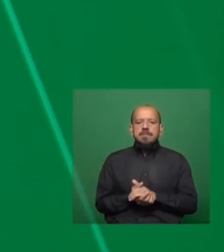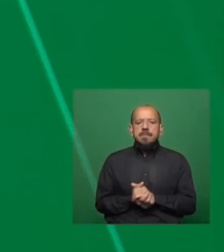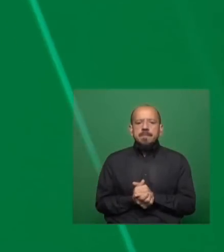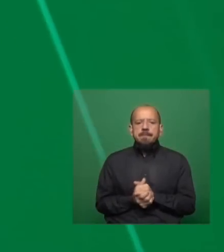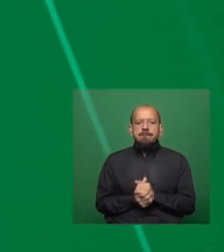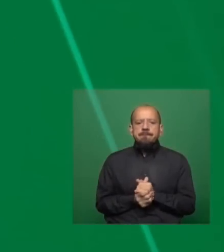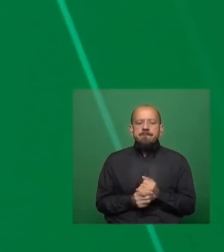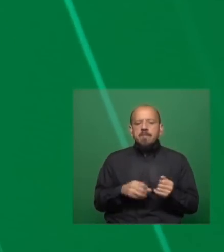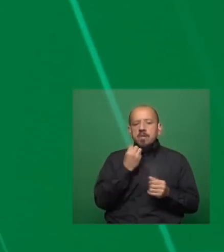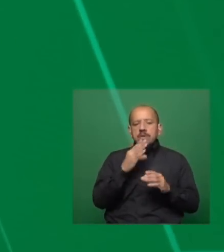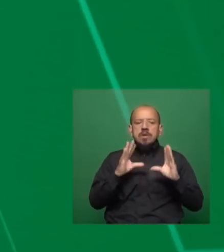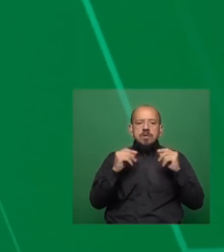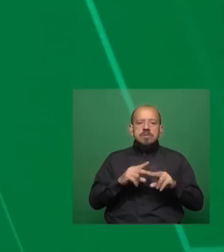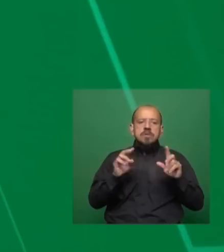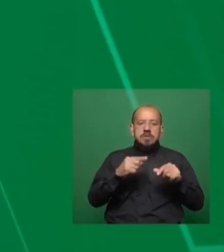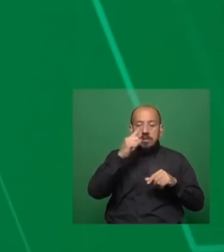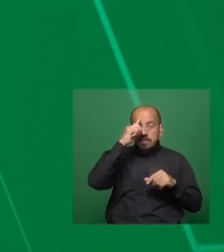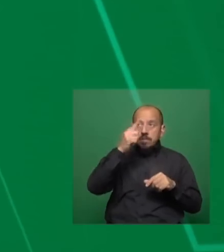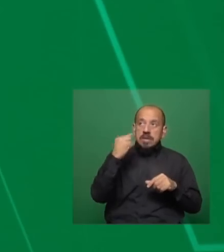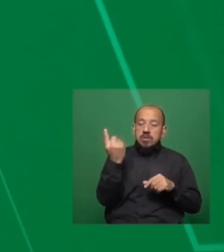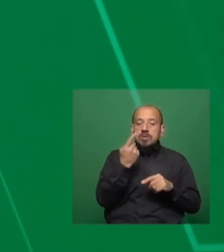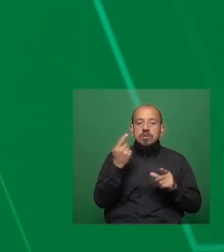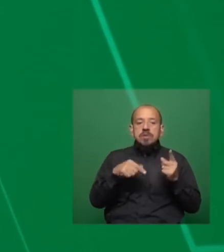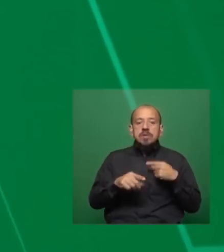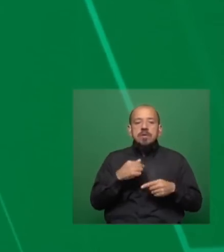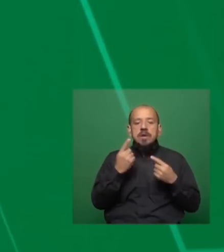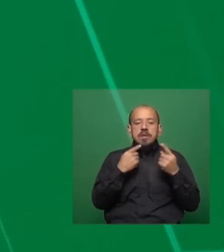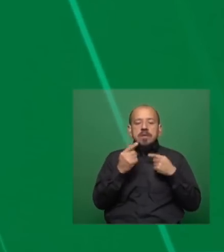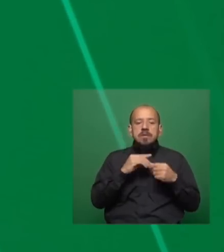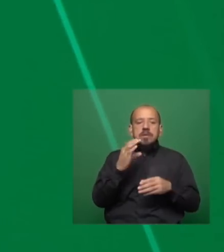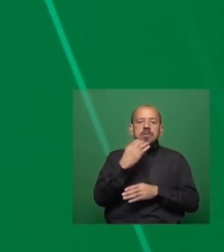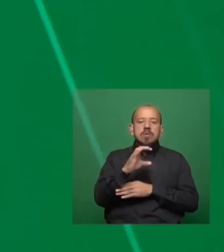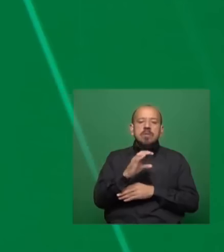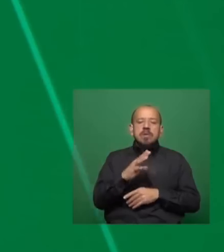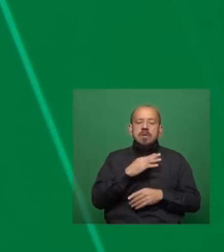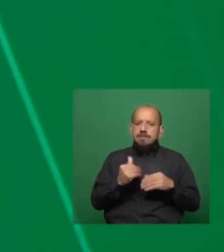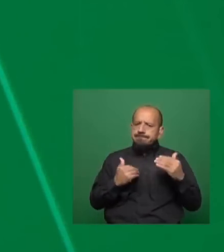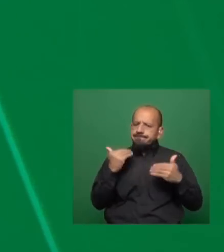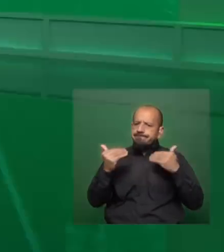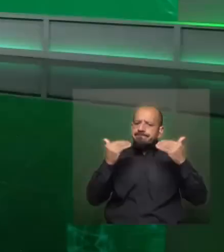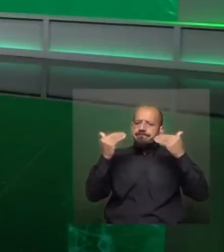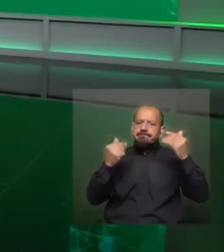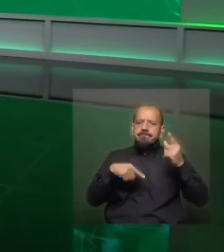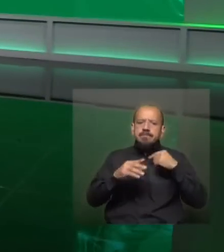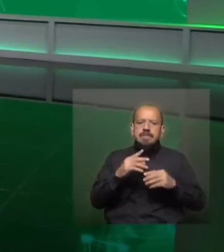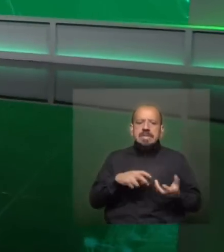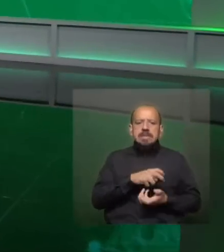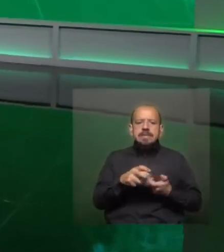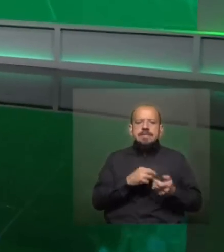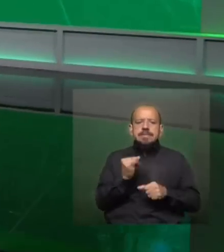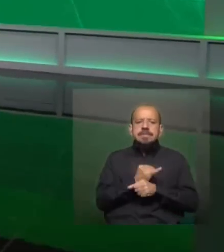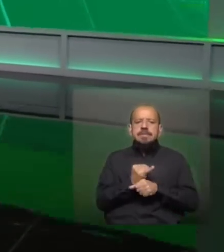Qué tal Buenas noches abrimos el capítulo internacional hablando de Colombia donde han escalado las tensiones institucionales luego